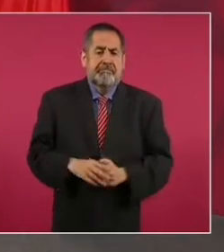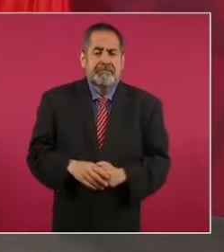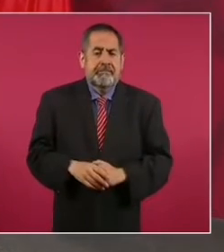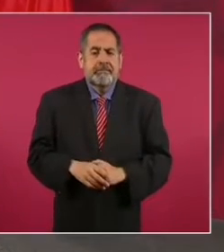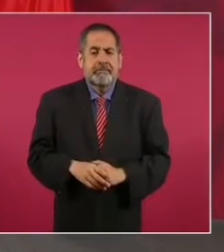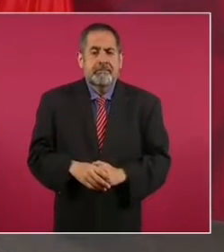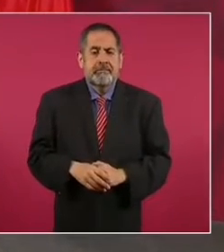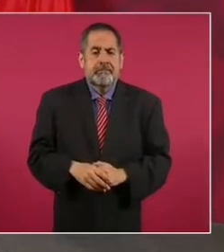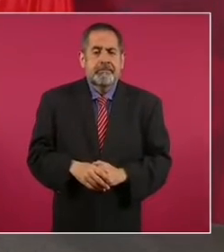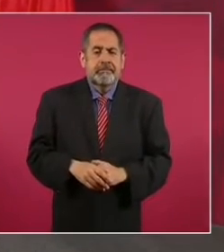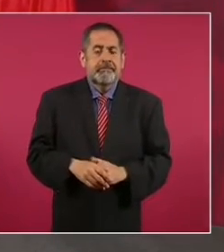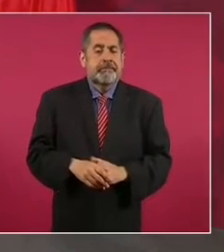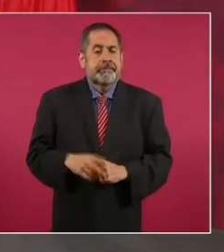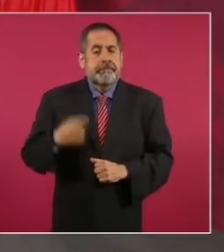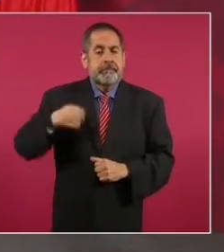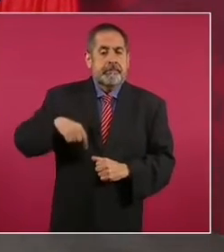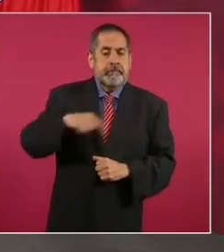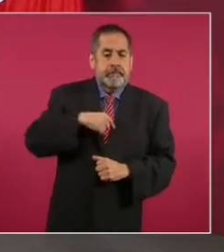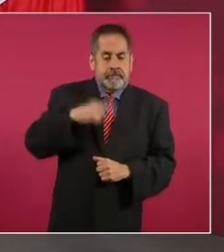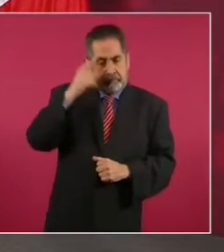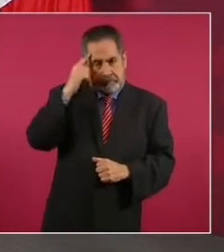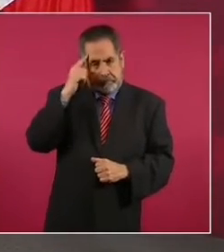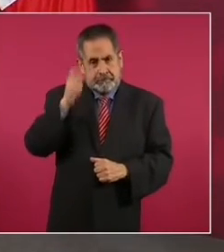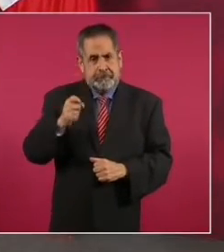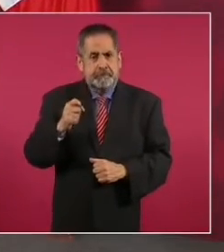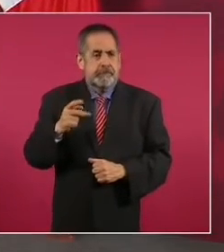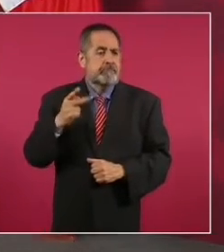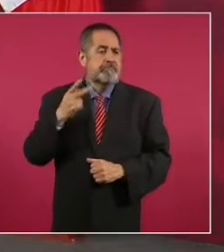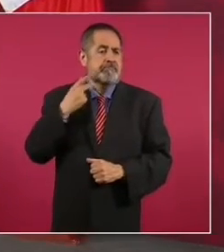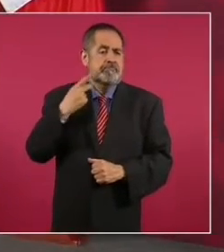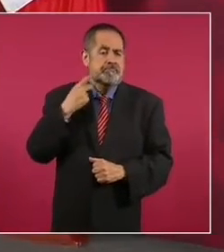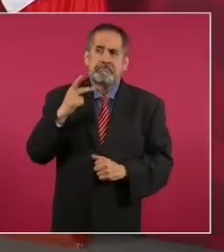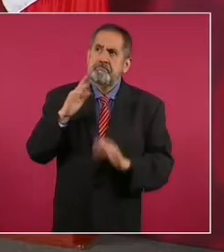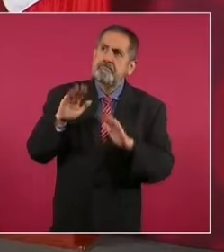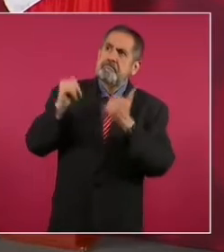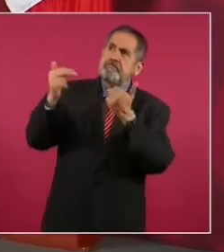Nosotros tenemos una política exterior